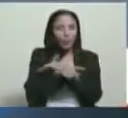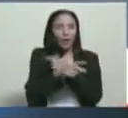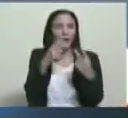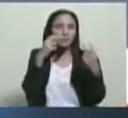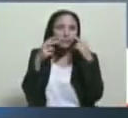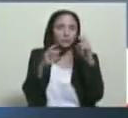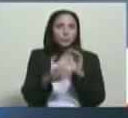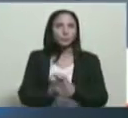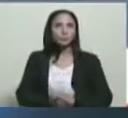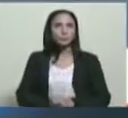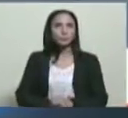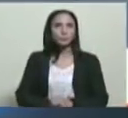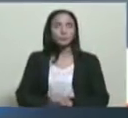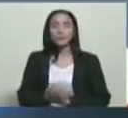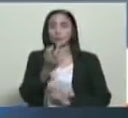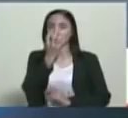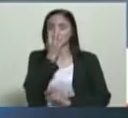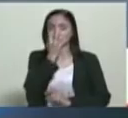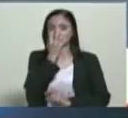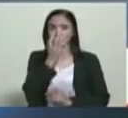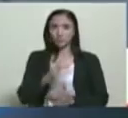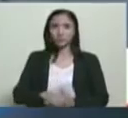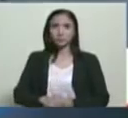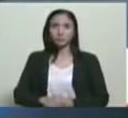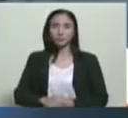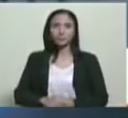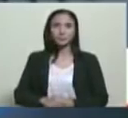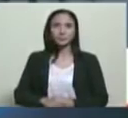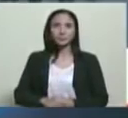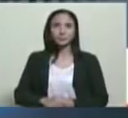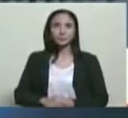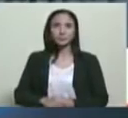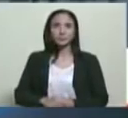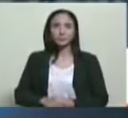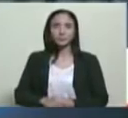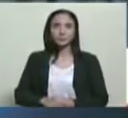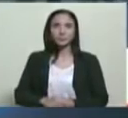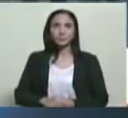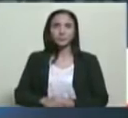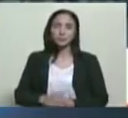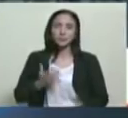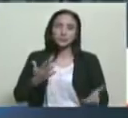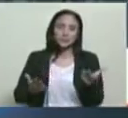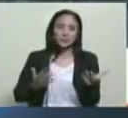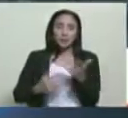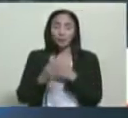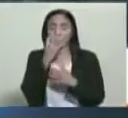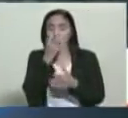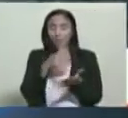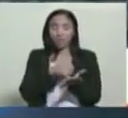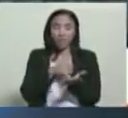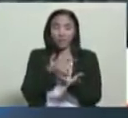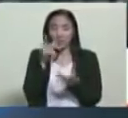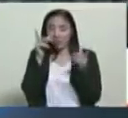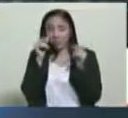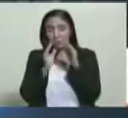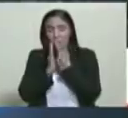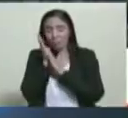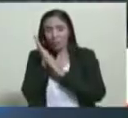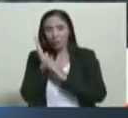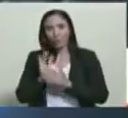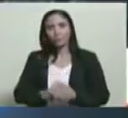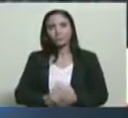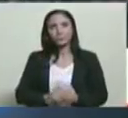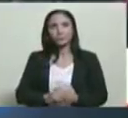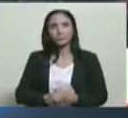él tenía una mascarilla de oxígeno. Y estaba medio dormido todavía. Y apenas